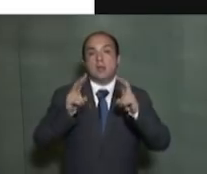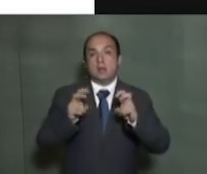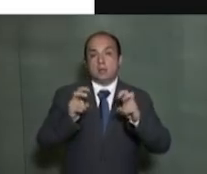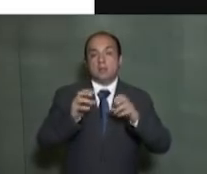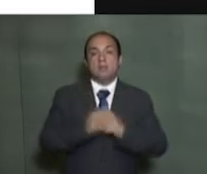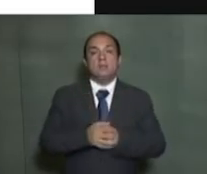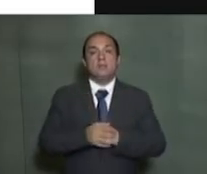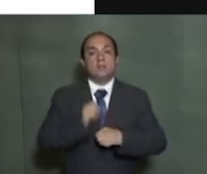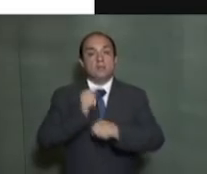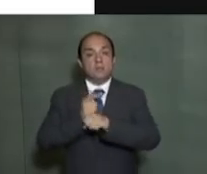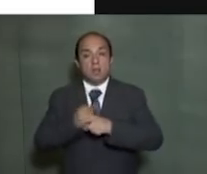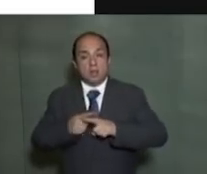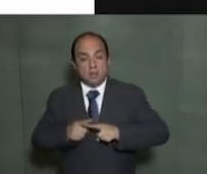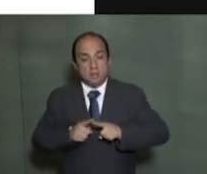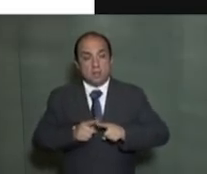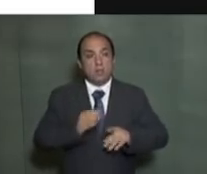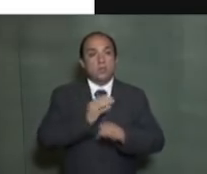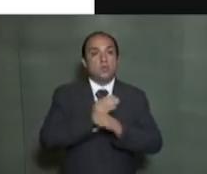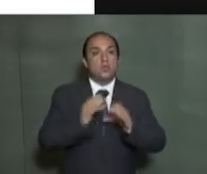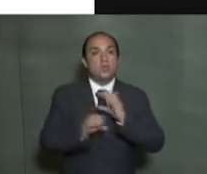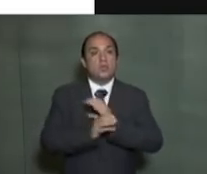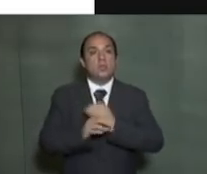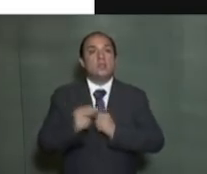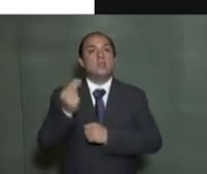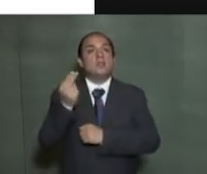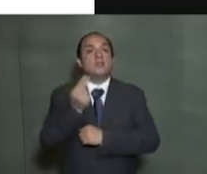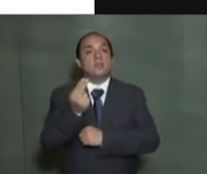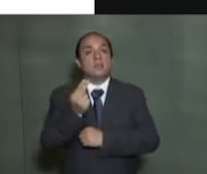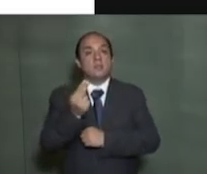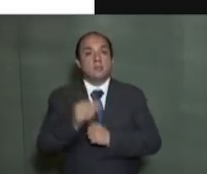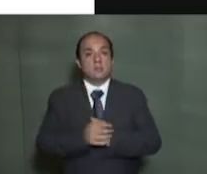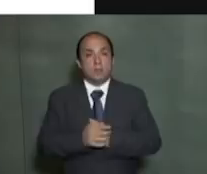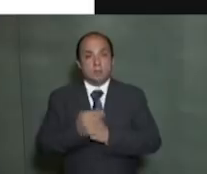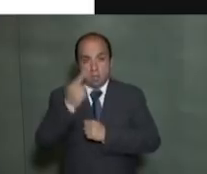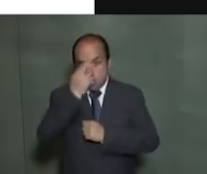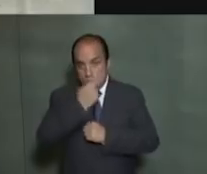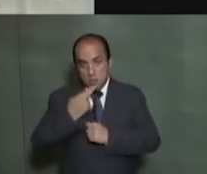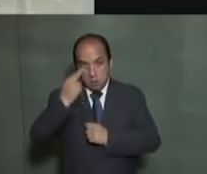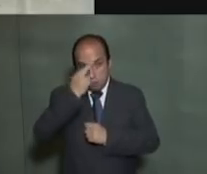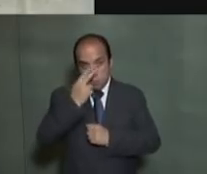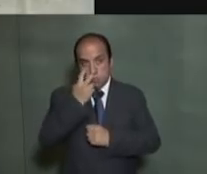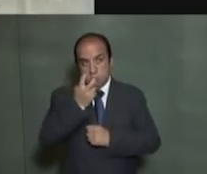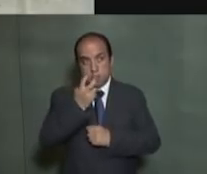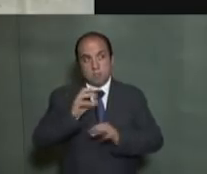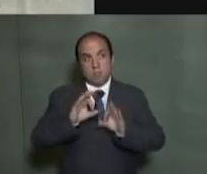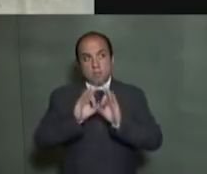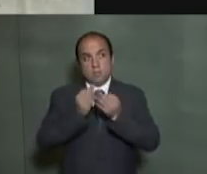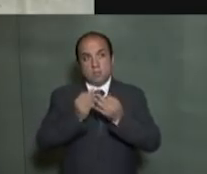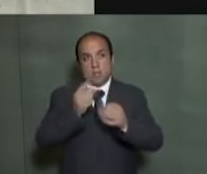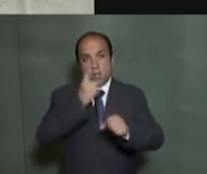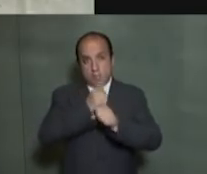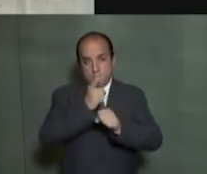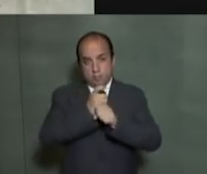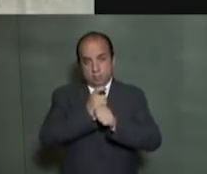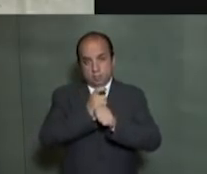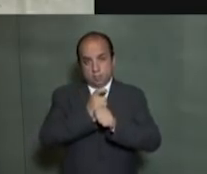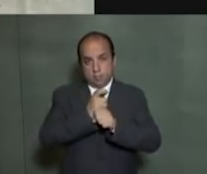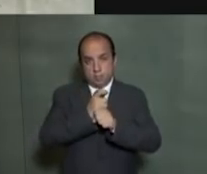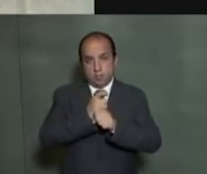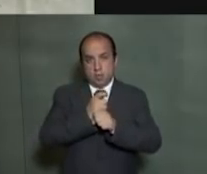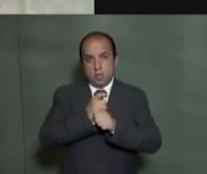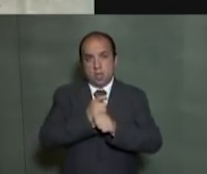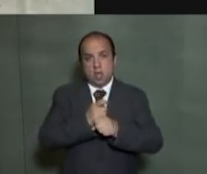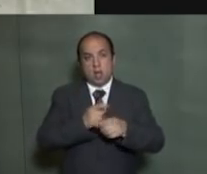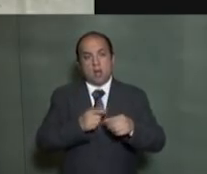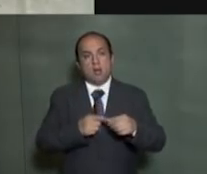Encontramos diferentes circunstancias que ameritan un estudio de estas características. El primero de ellos son las soldaduras al